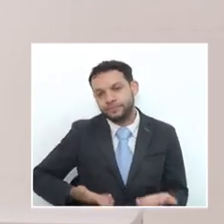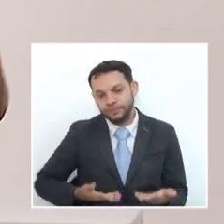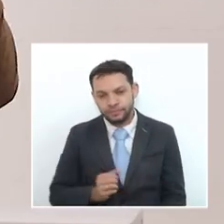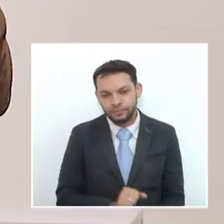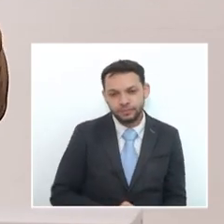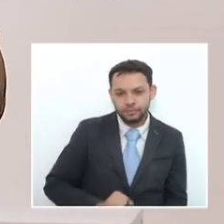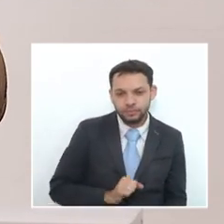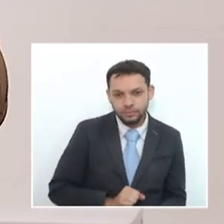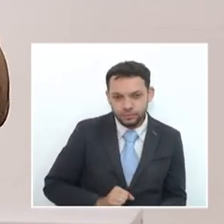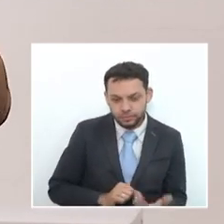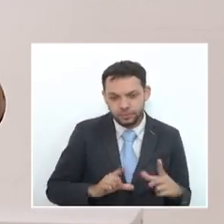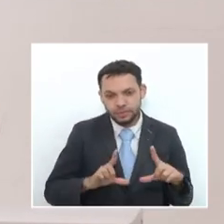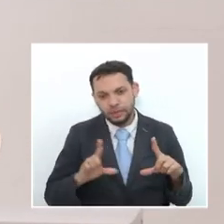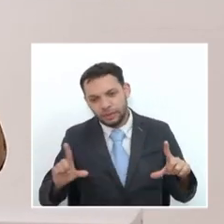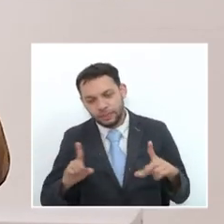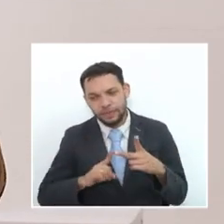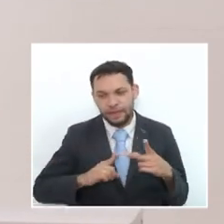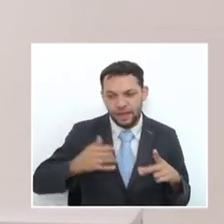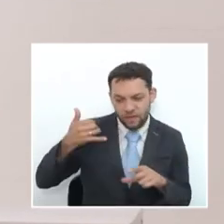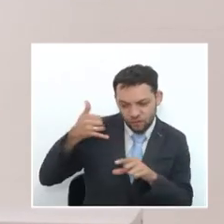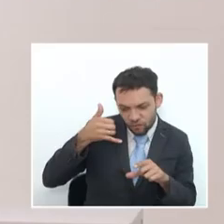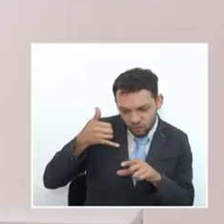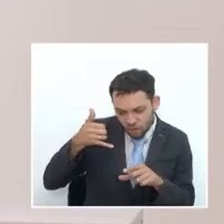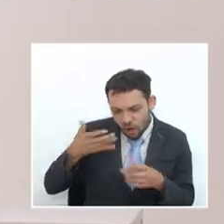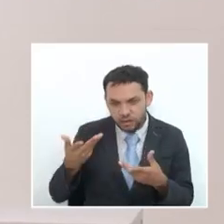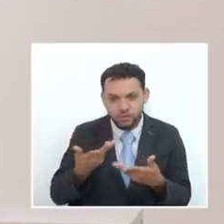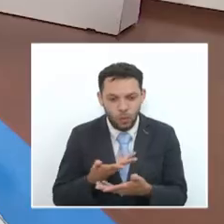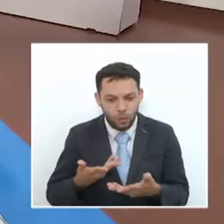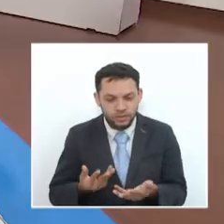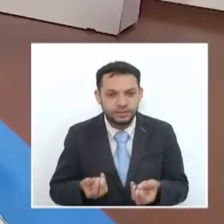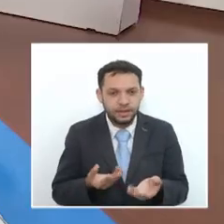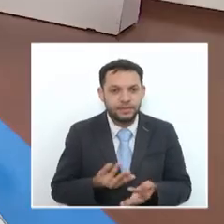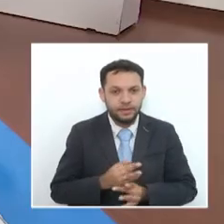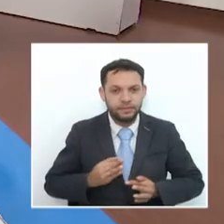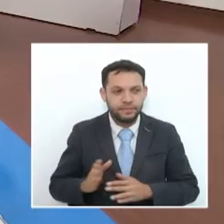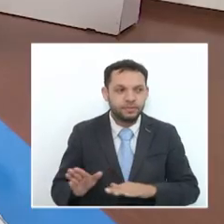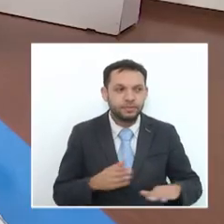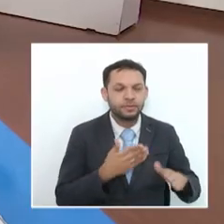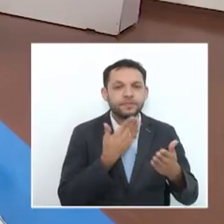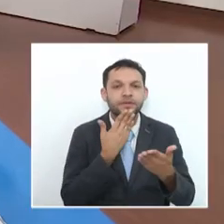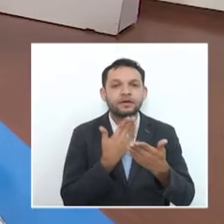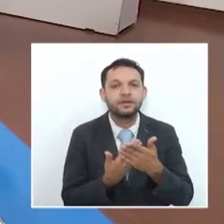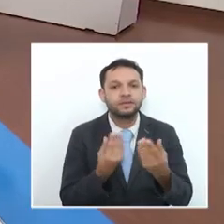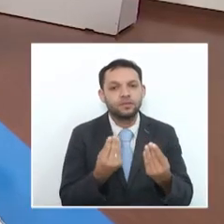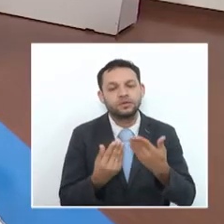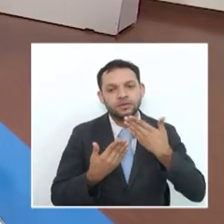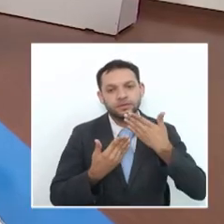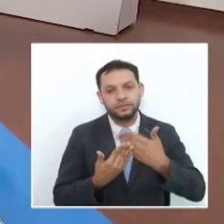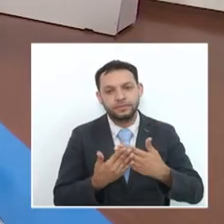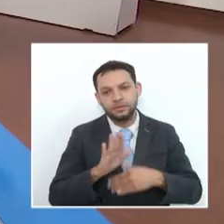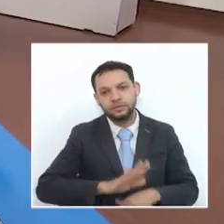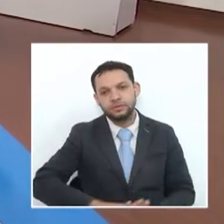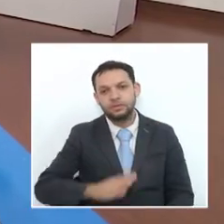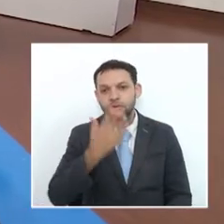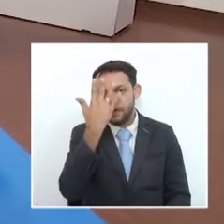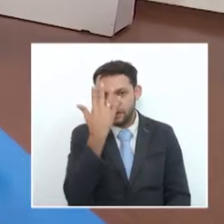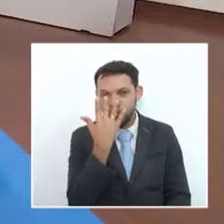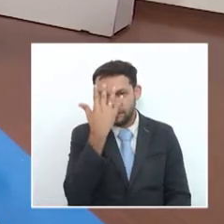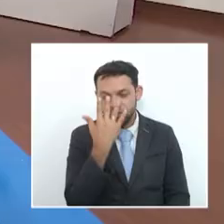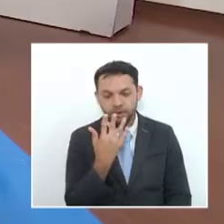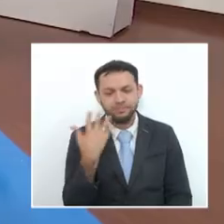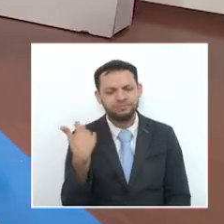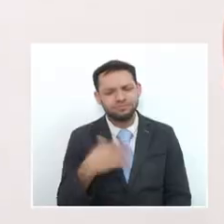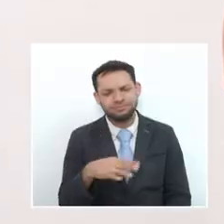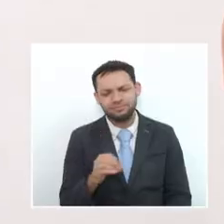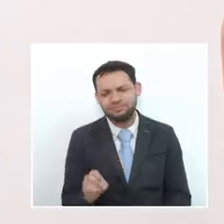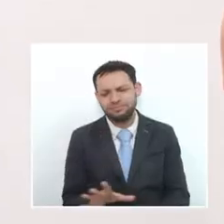resonancia, evaluación, laboratorio, ya definimos el tratamiento. Gracias a todas las personas que están en Facebook, como siempre, pues es una